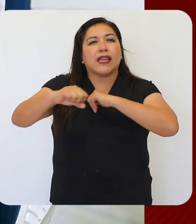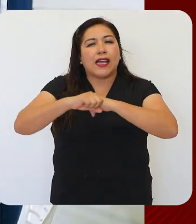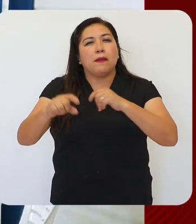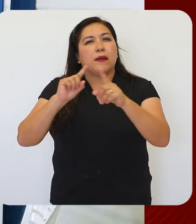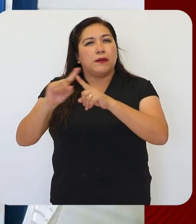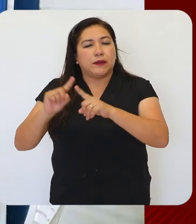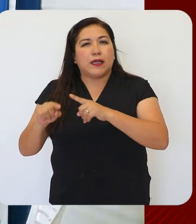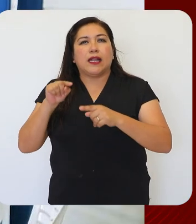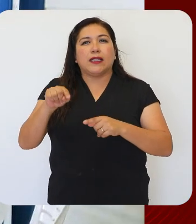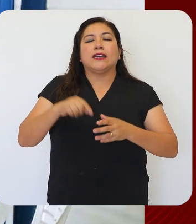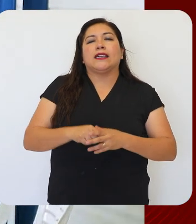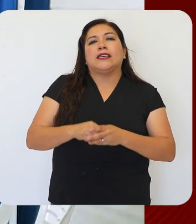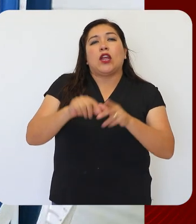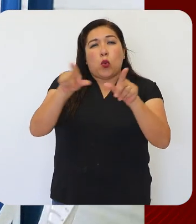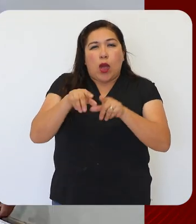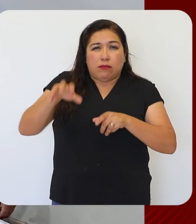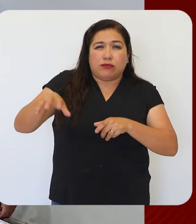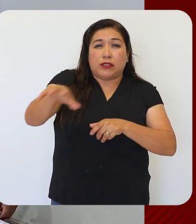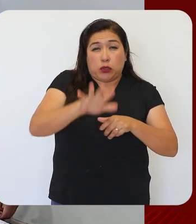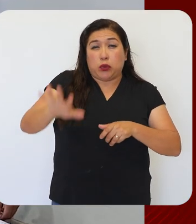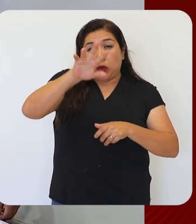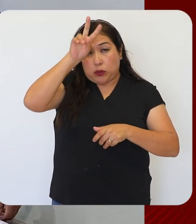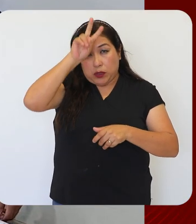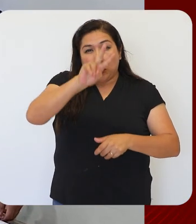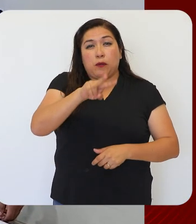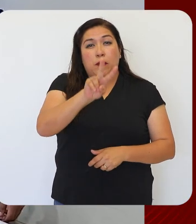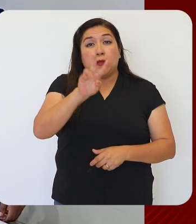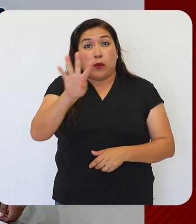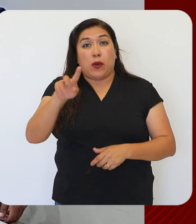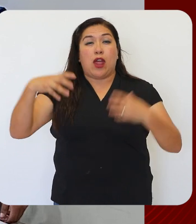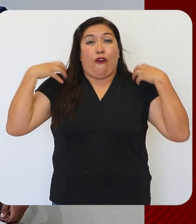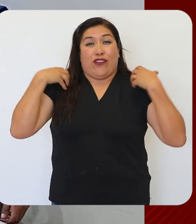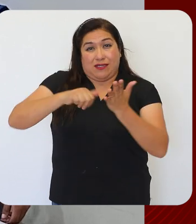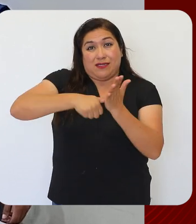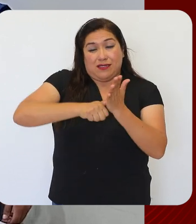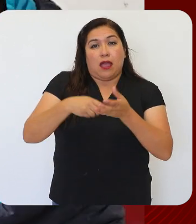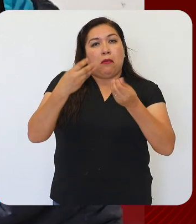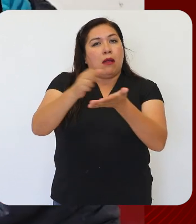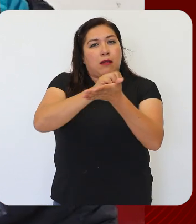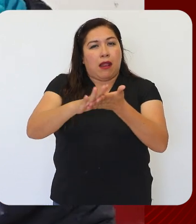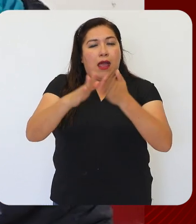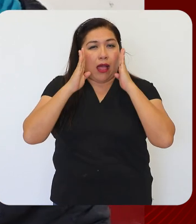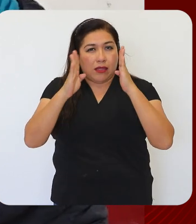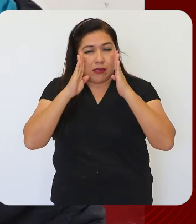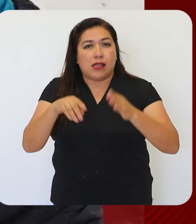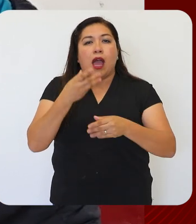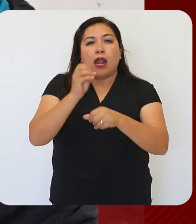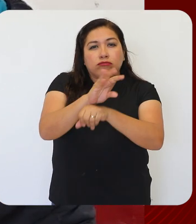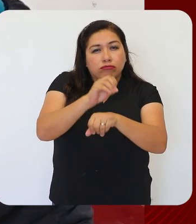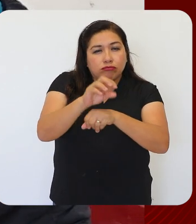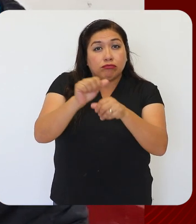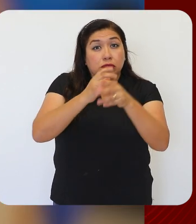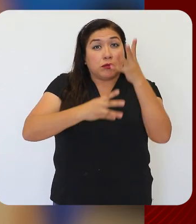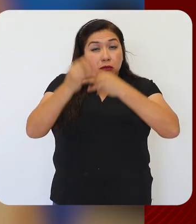Con campañas itinerantes y descentralizadas a nivel nacional, desde el 2004 el RENIEC brinda atención gratuita a la población